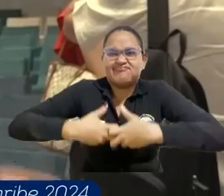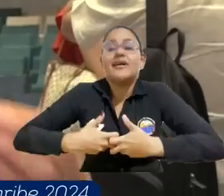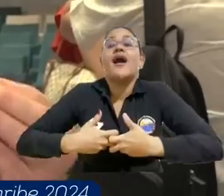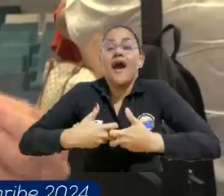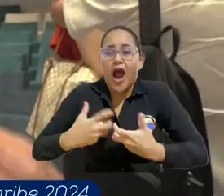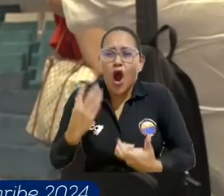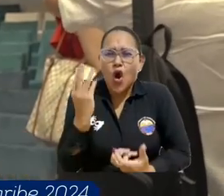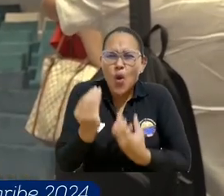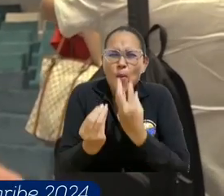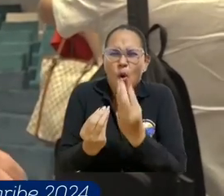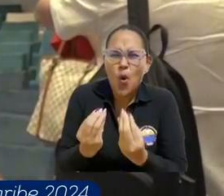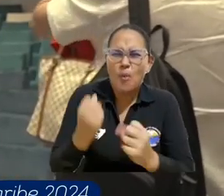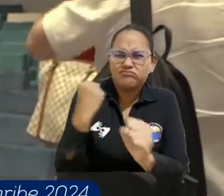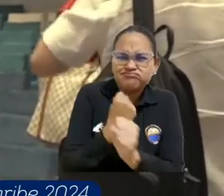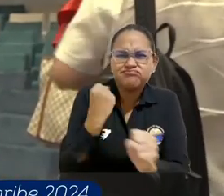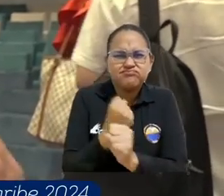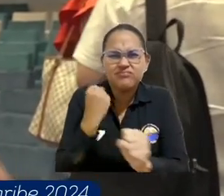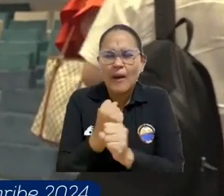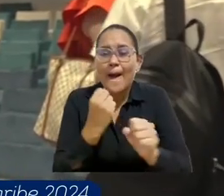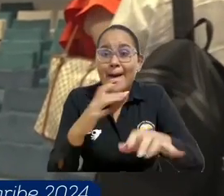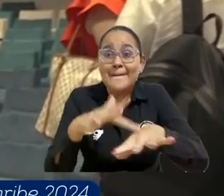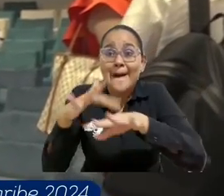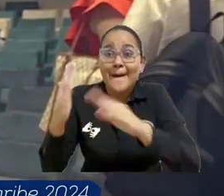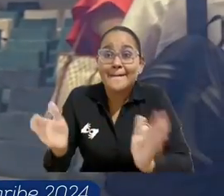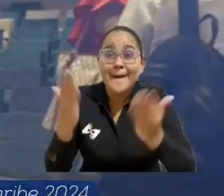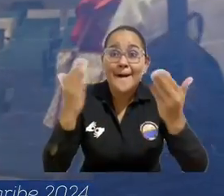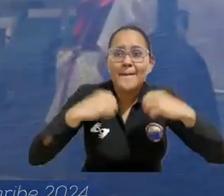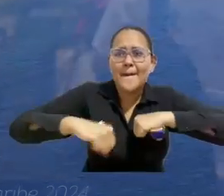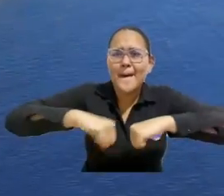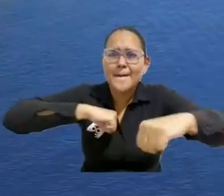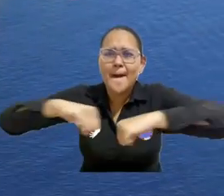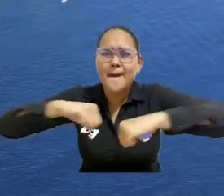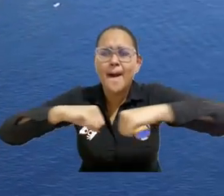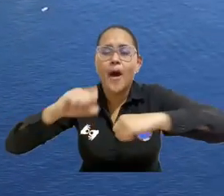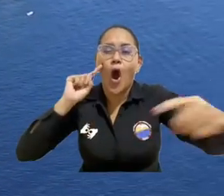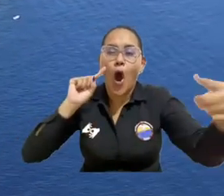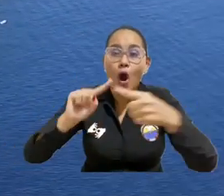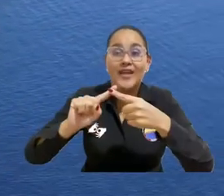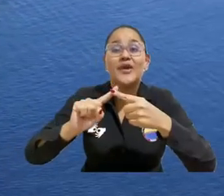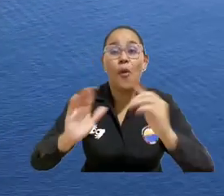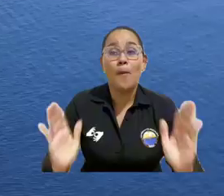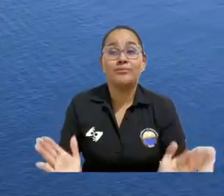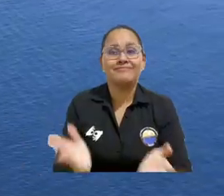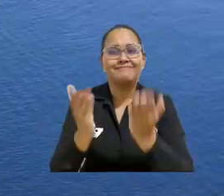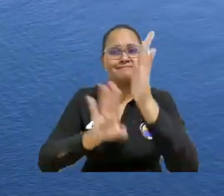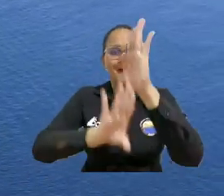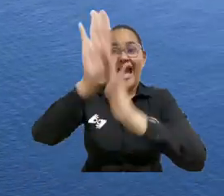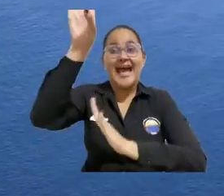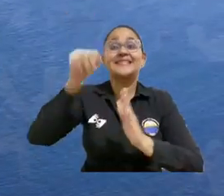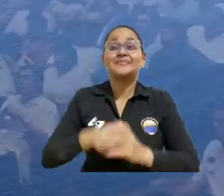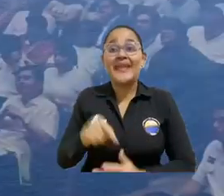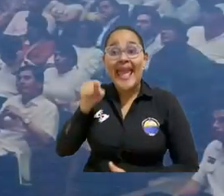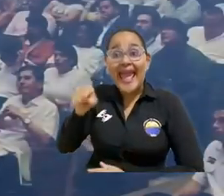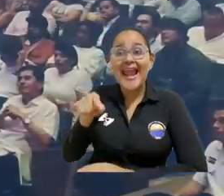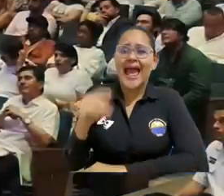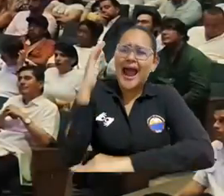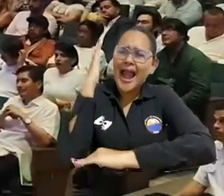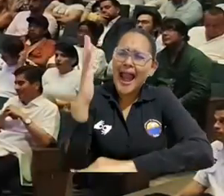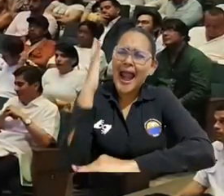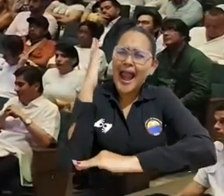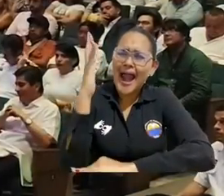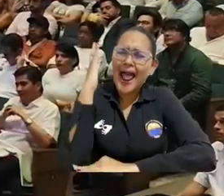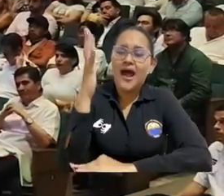industria, la generación de trabajo, de puestos de empleo que se necesita para sacar toda la región adelante. En la